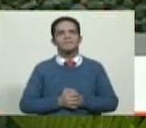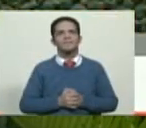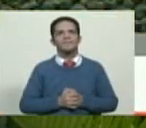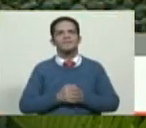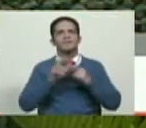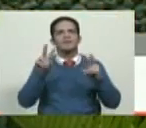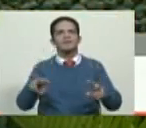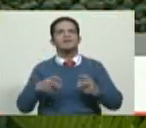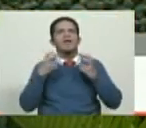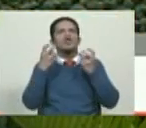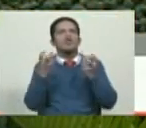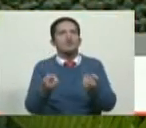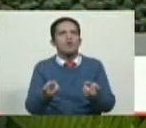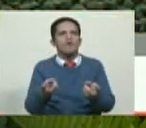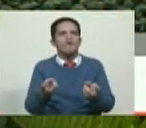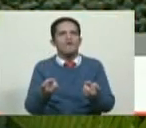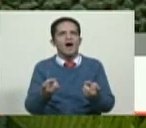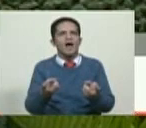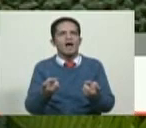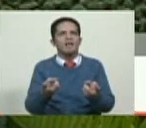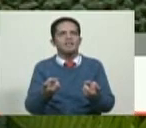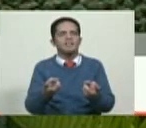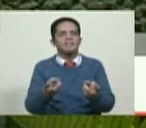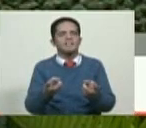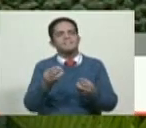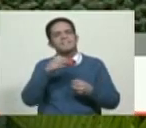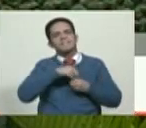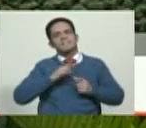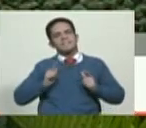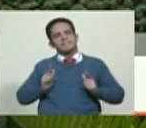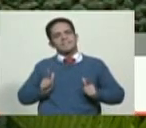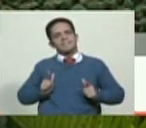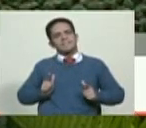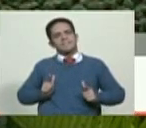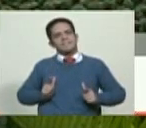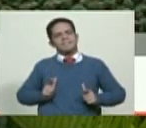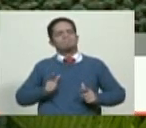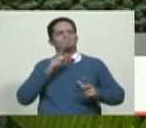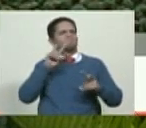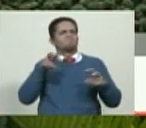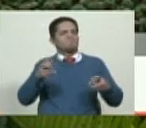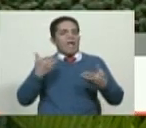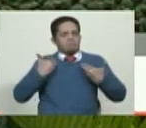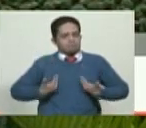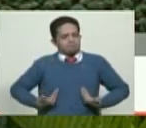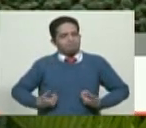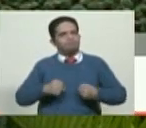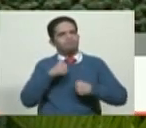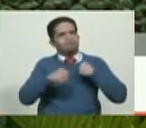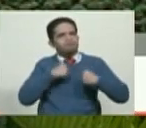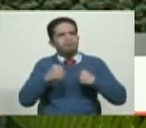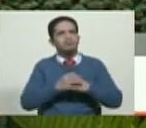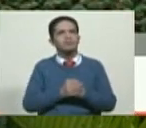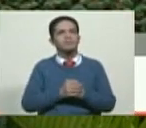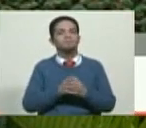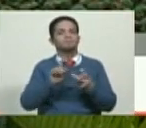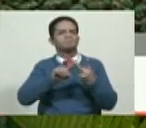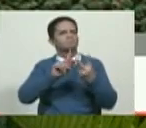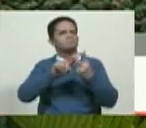Renovando las energías físicas, renovando los